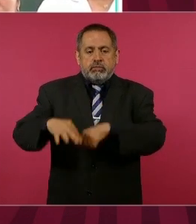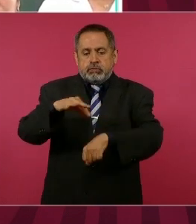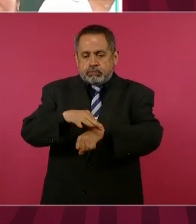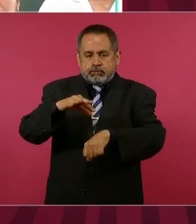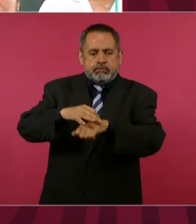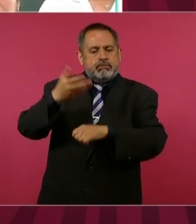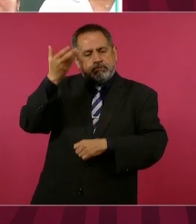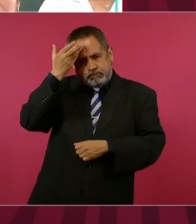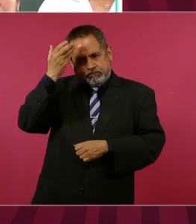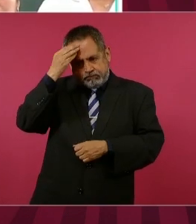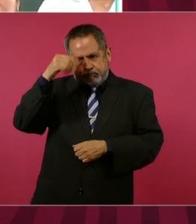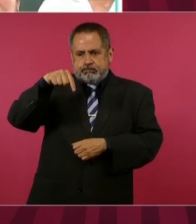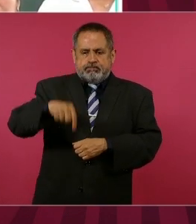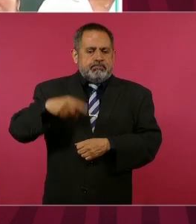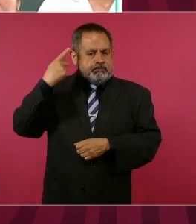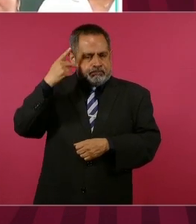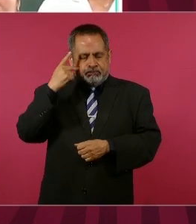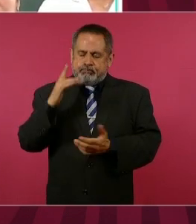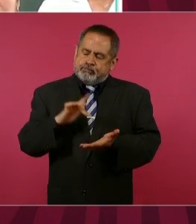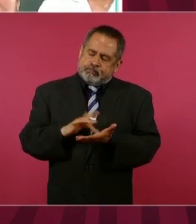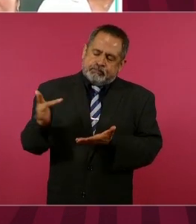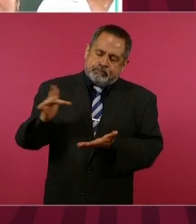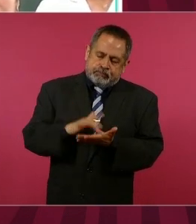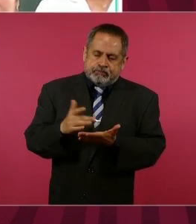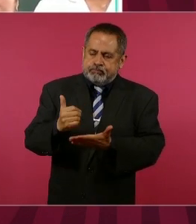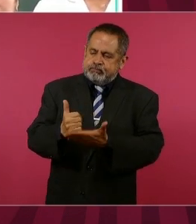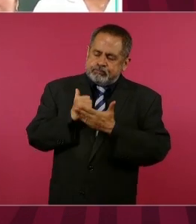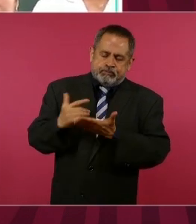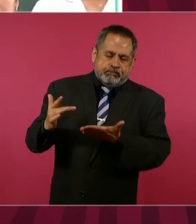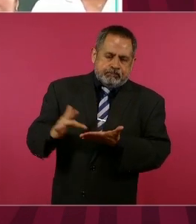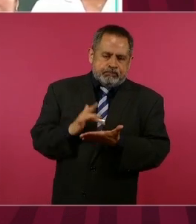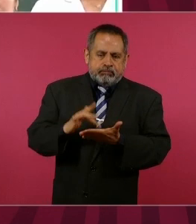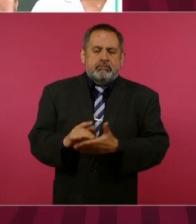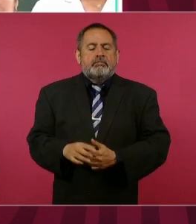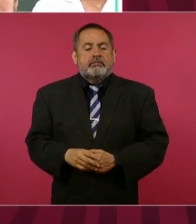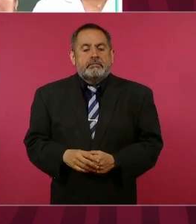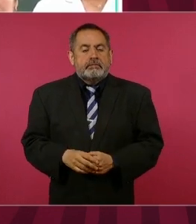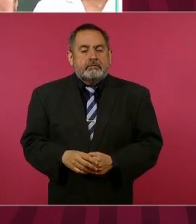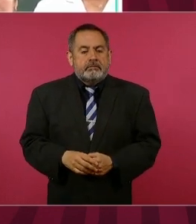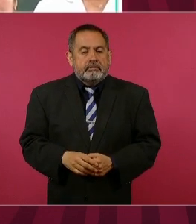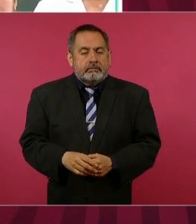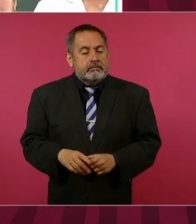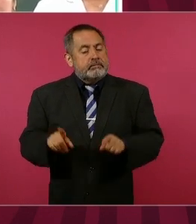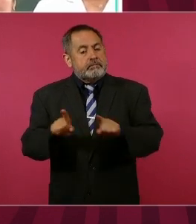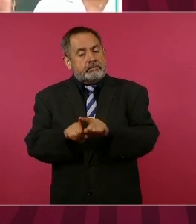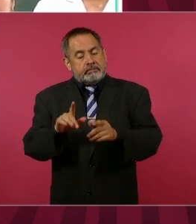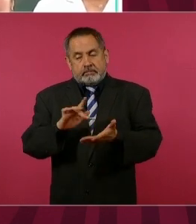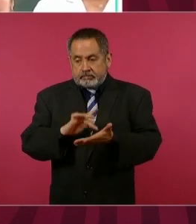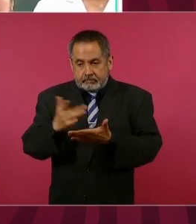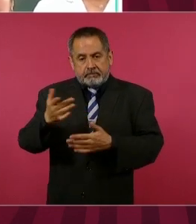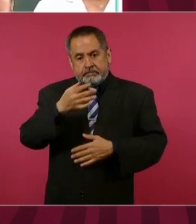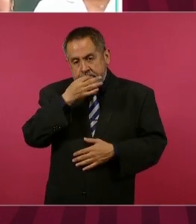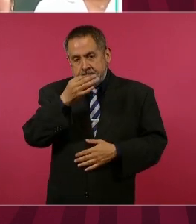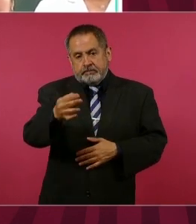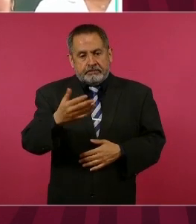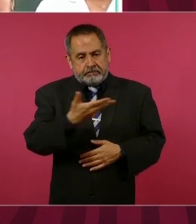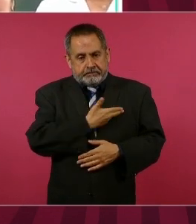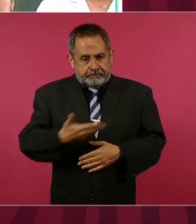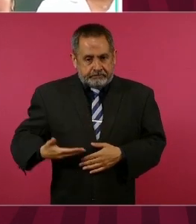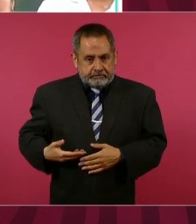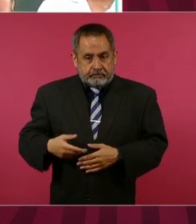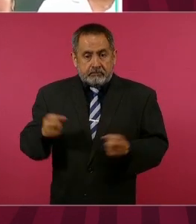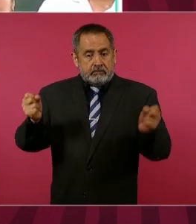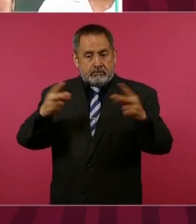de nuestra comunidad, a quienes agradecemos siempre su compromiso y apoyo. Y quiero aprovechar para decirle, señor presidente, que sin duda lo